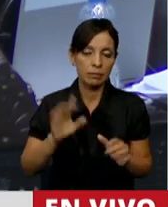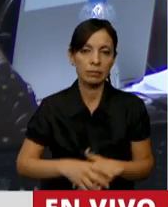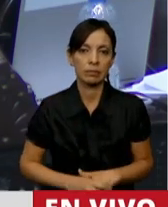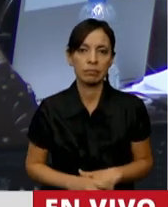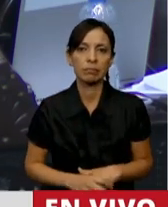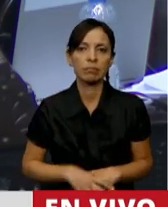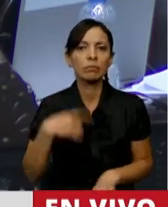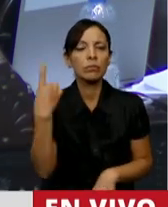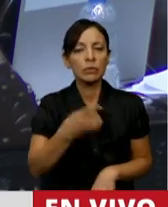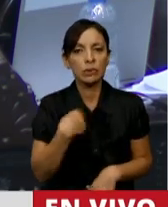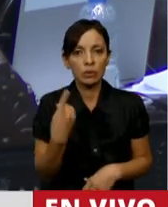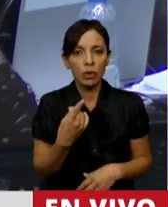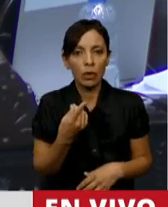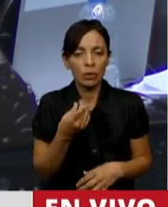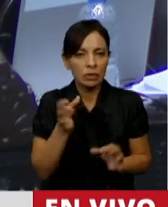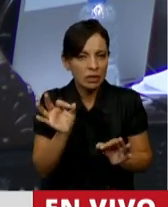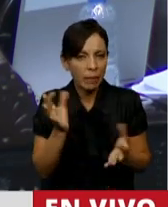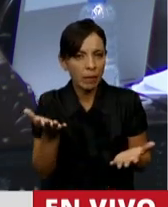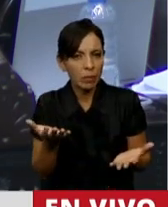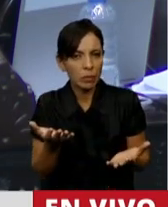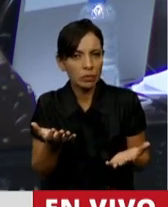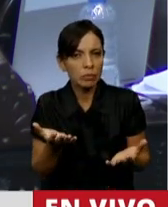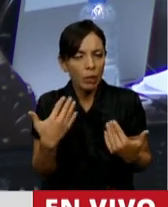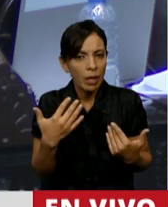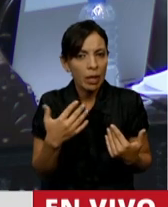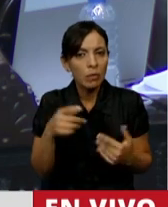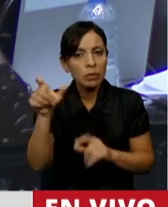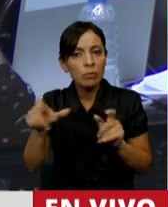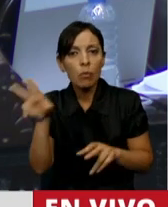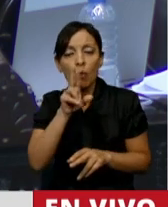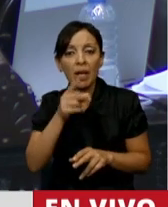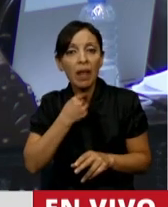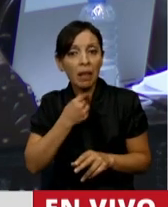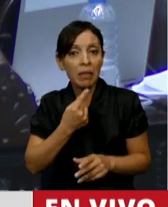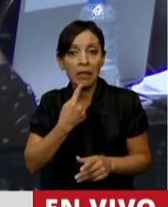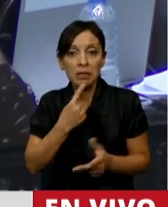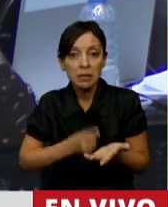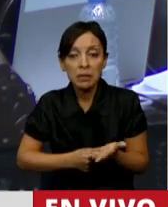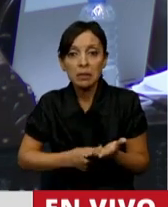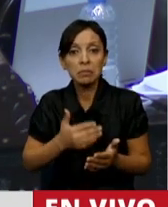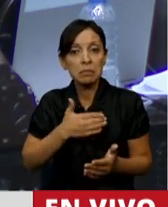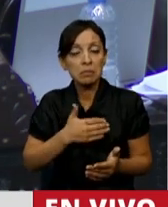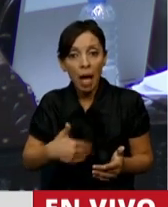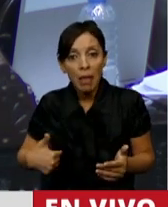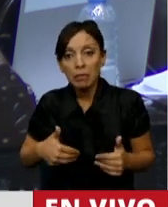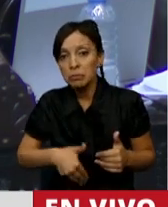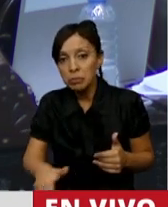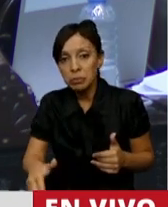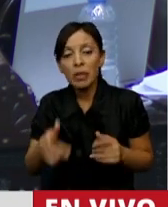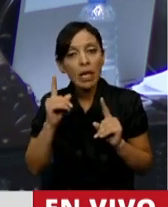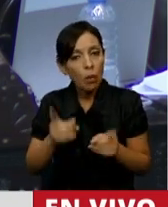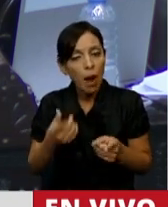estamos contemplados todos, porque quienes quieren seguir con la maternidad también va a tener una ley que los acompañe durante los primeros